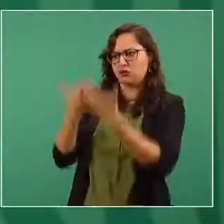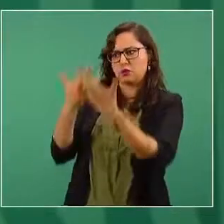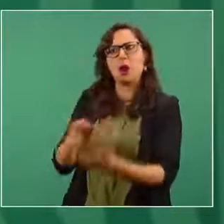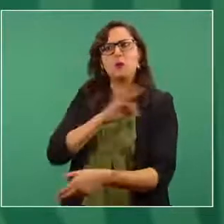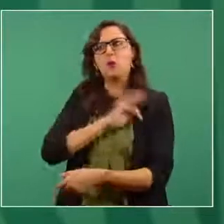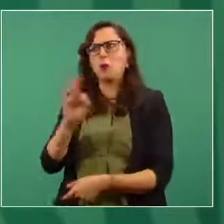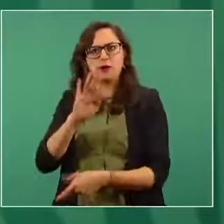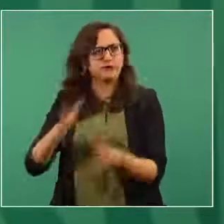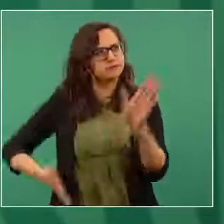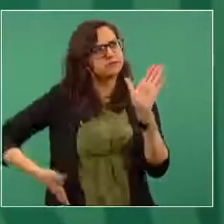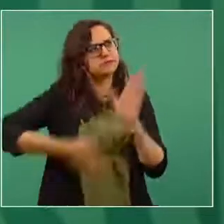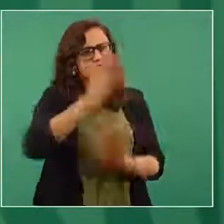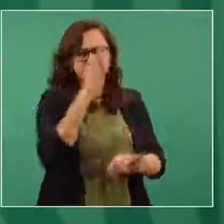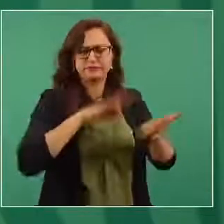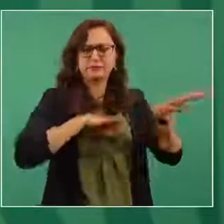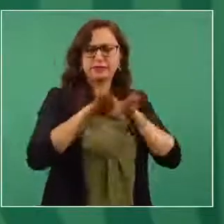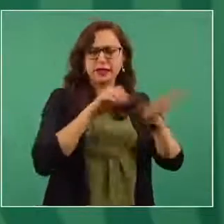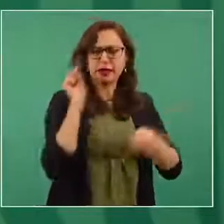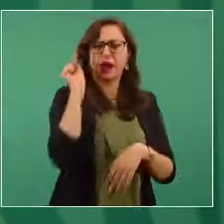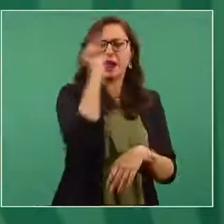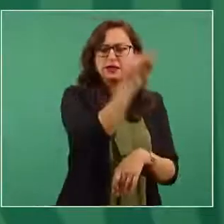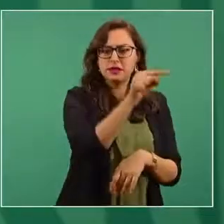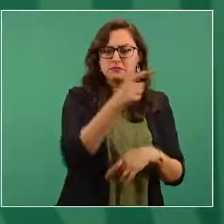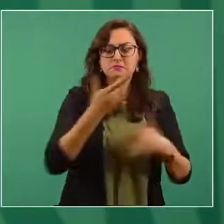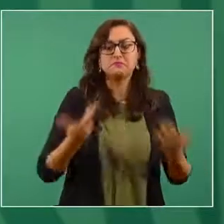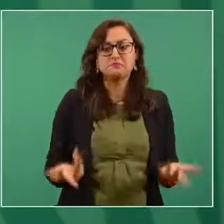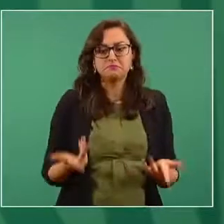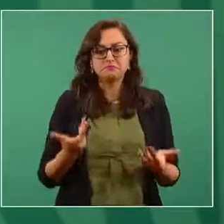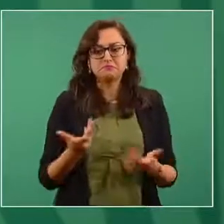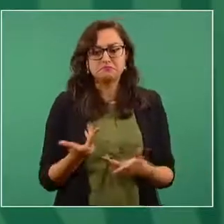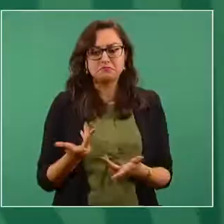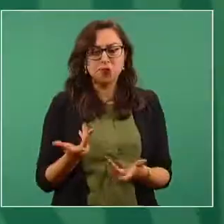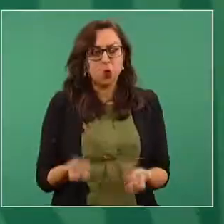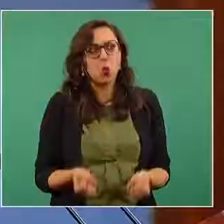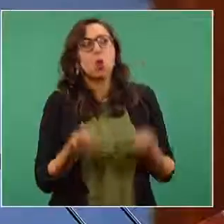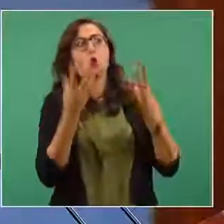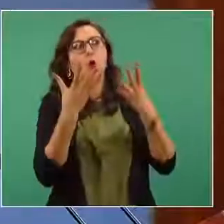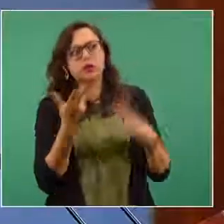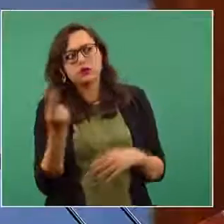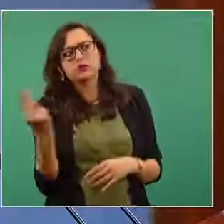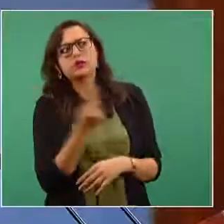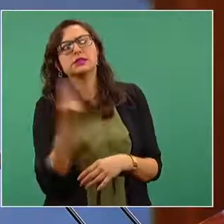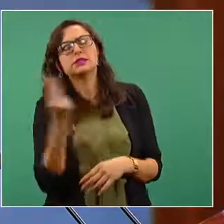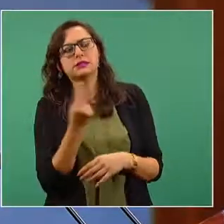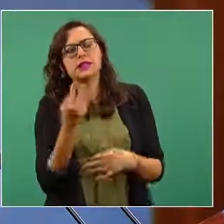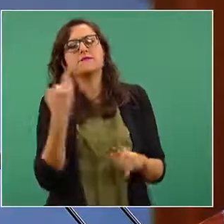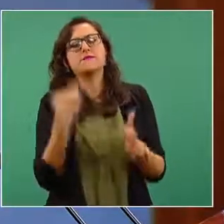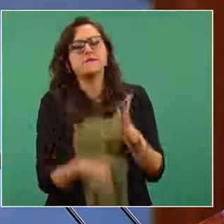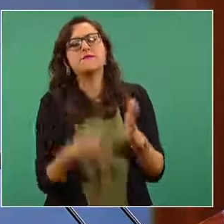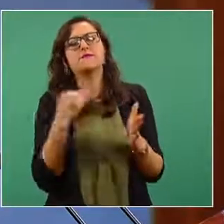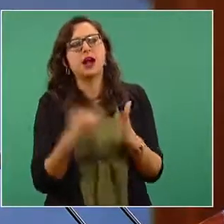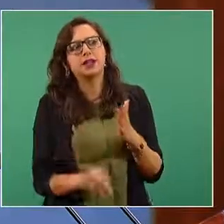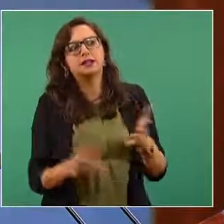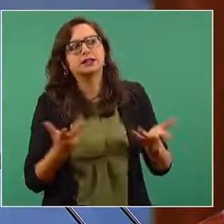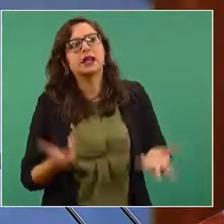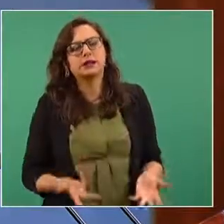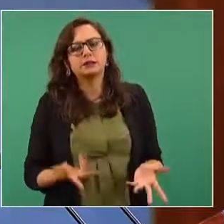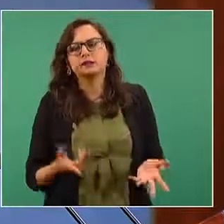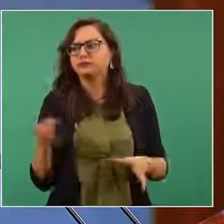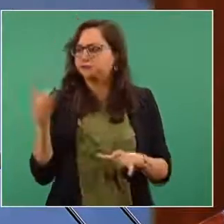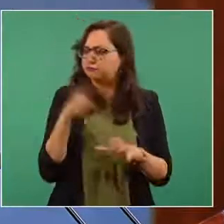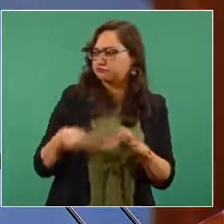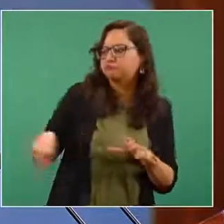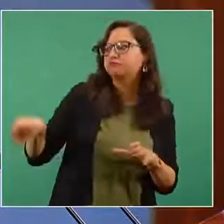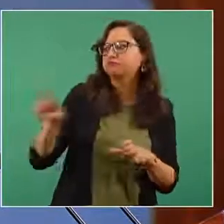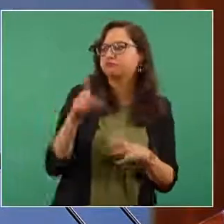análisis de cuánta fuerza de trabajo, de cuántos